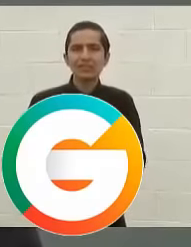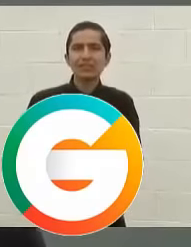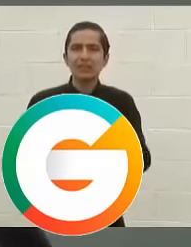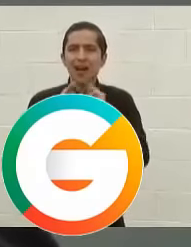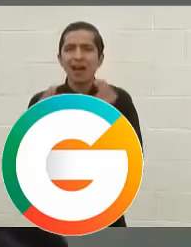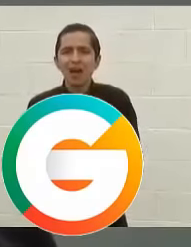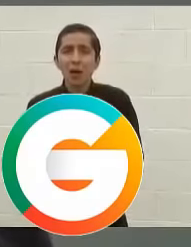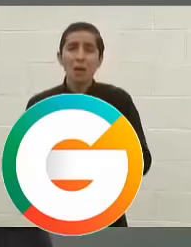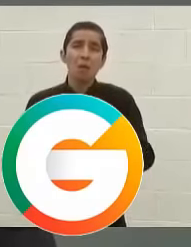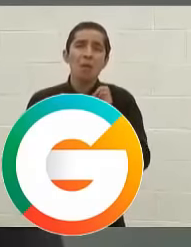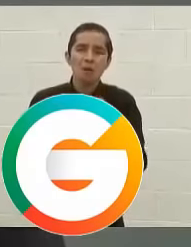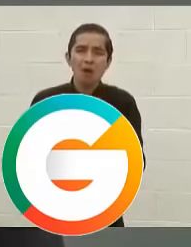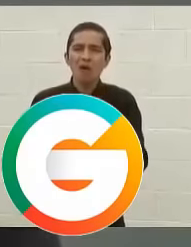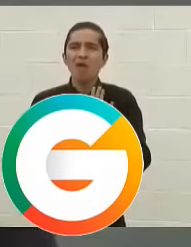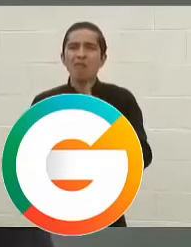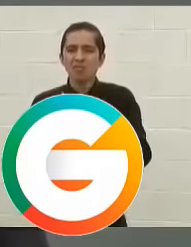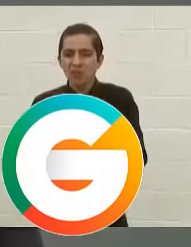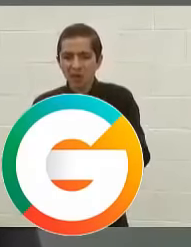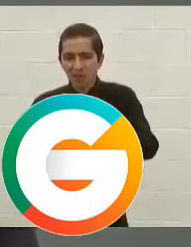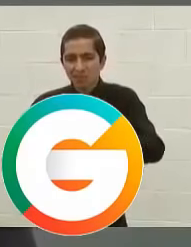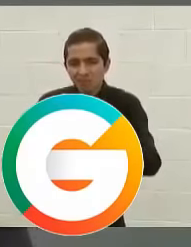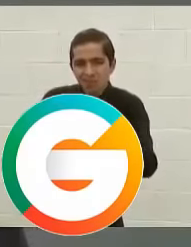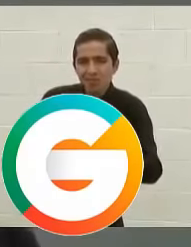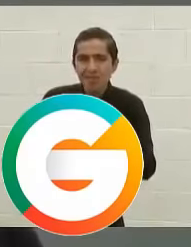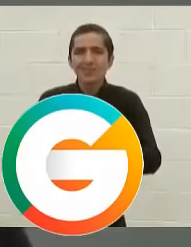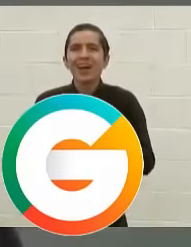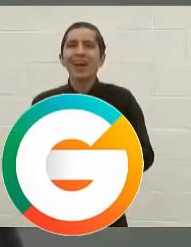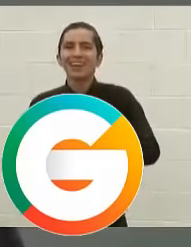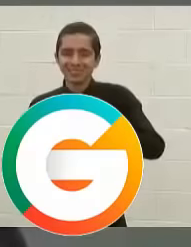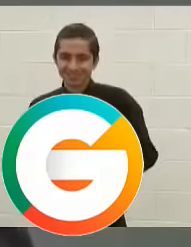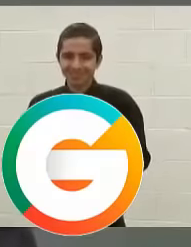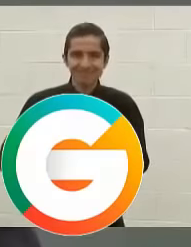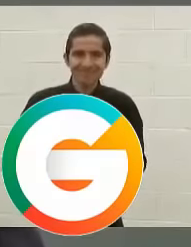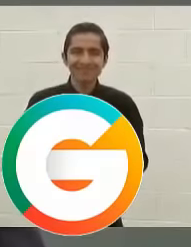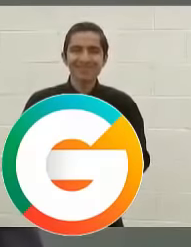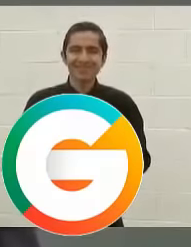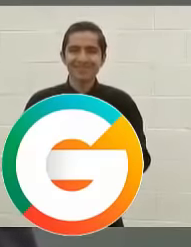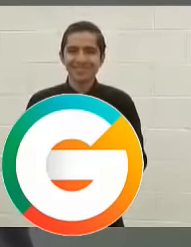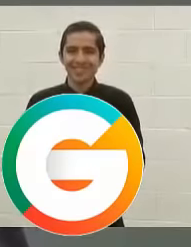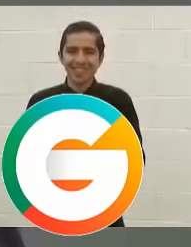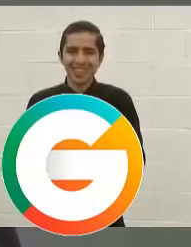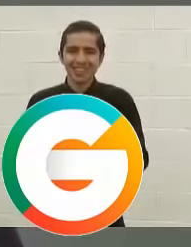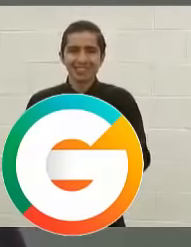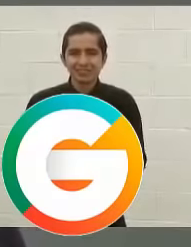del trasiego de determinado producto.